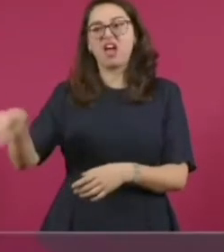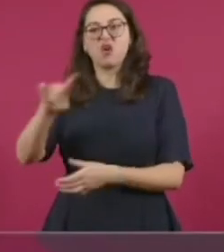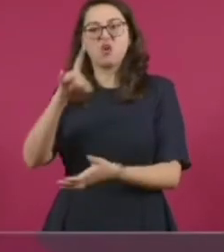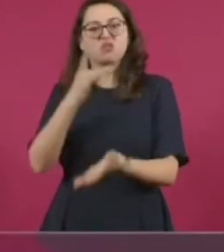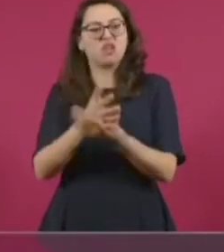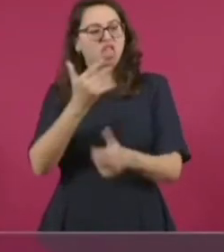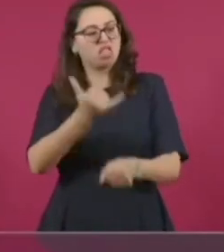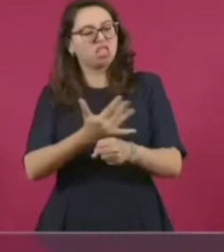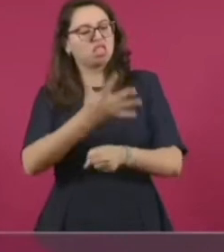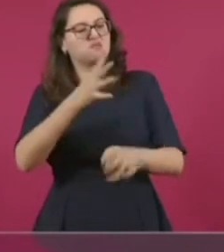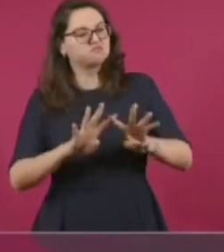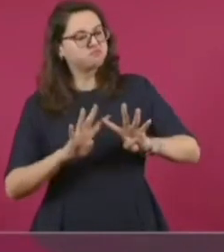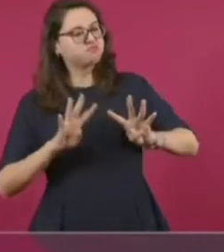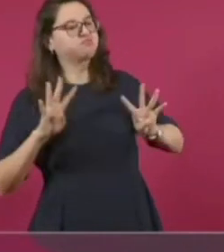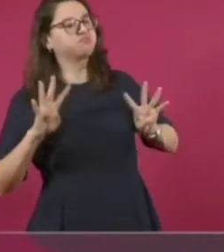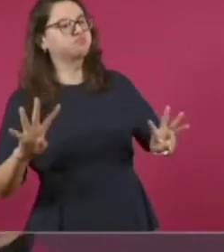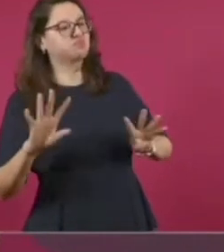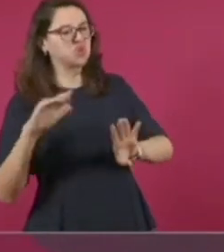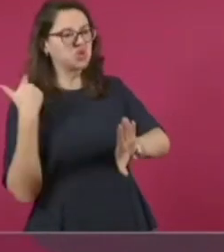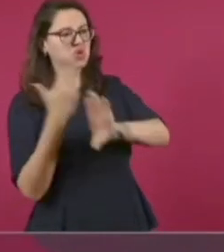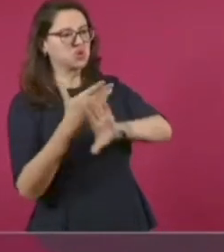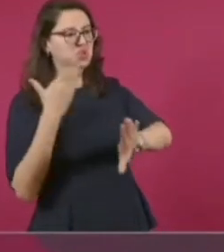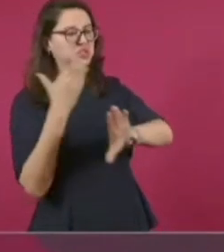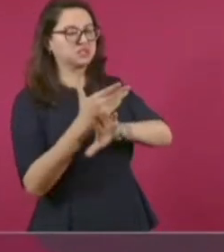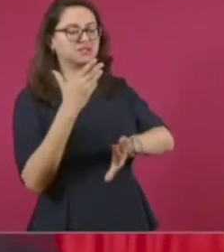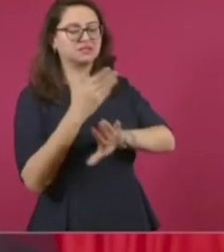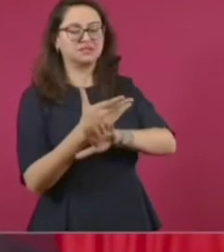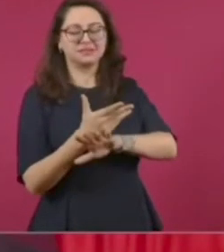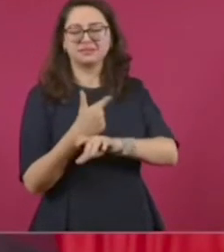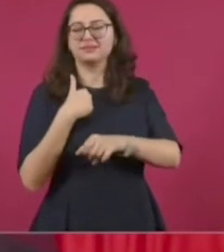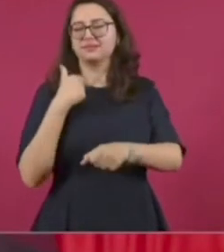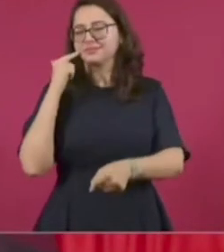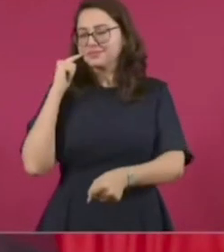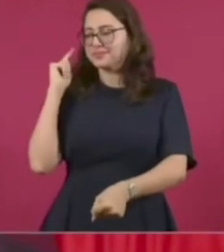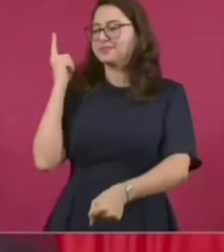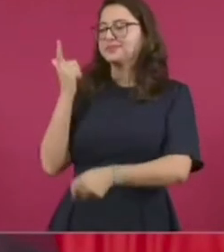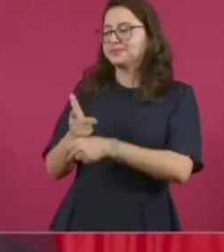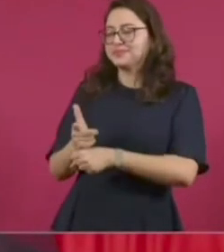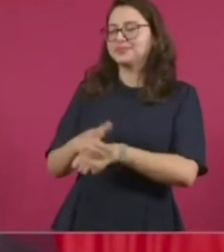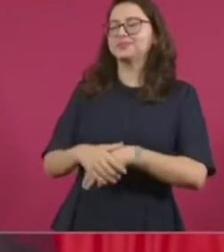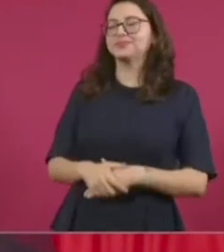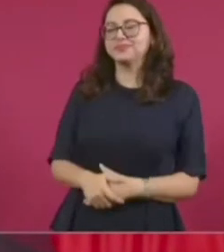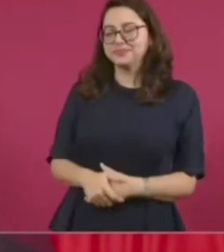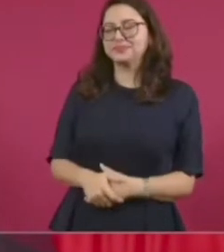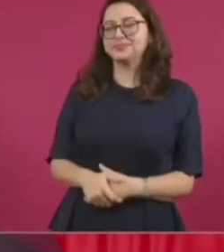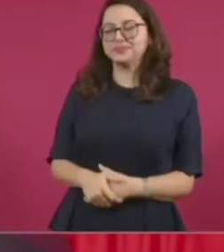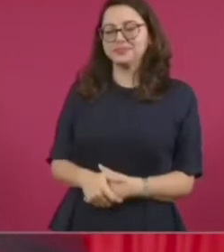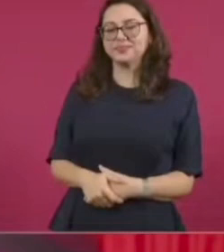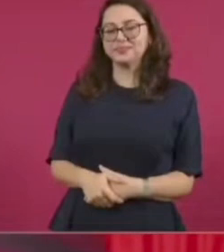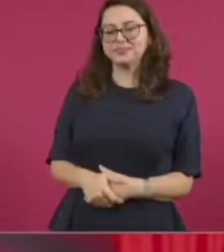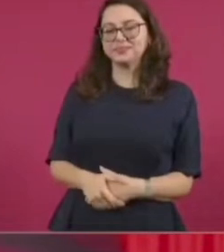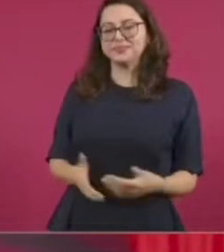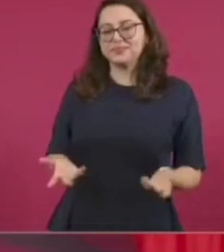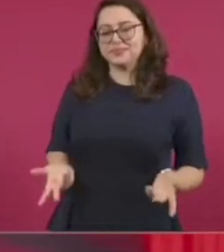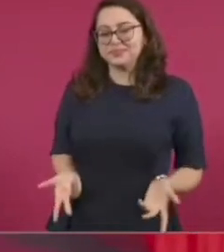porque están muy desesperados y me pueden decir, es que son de izquierda.